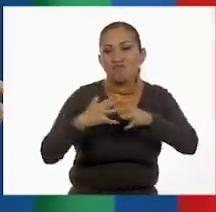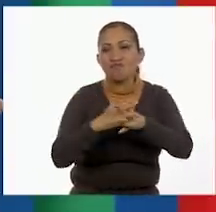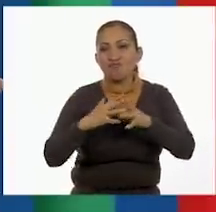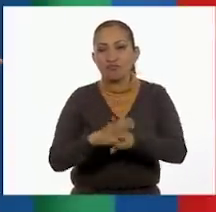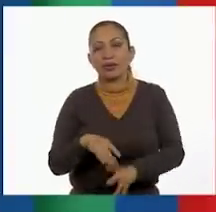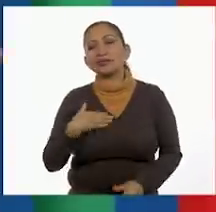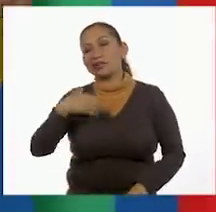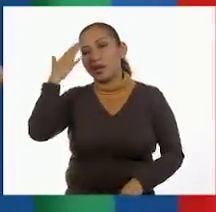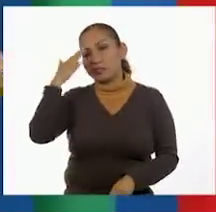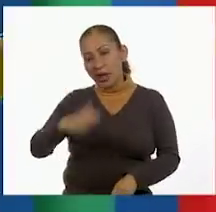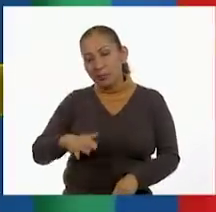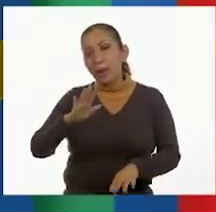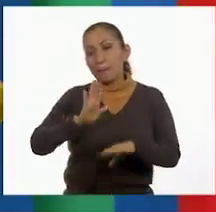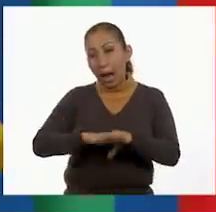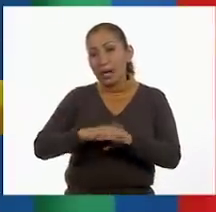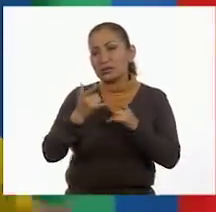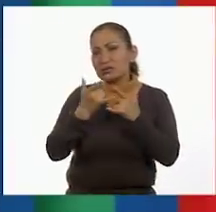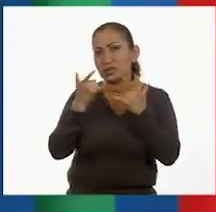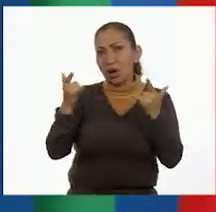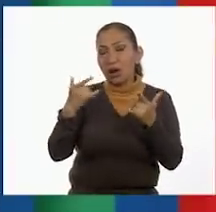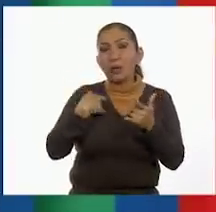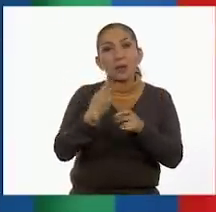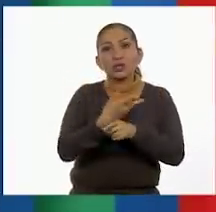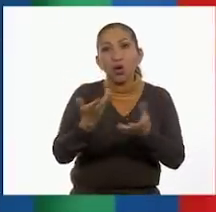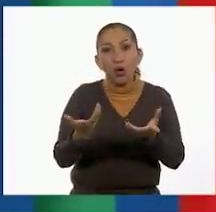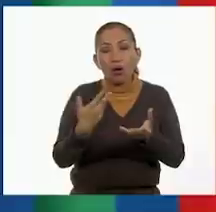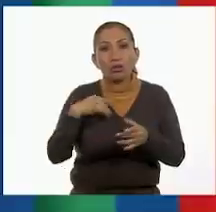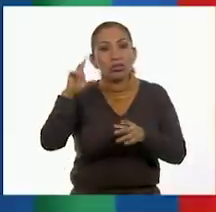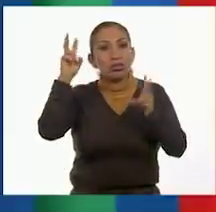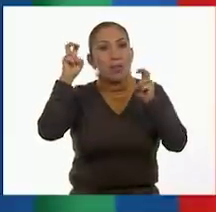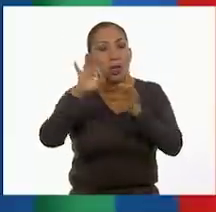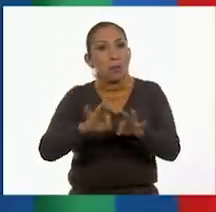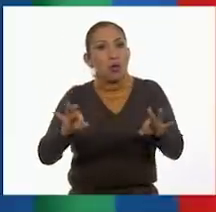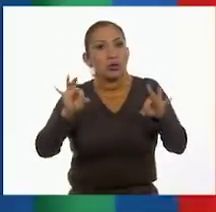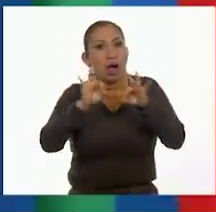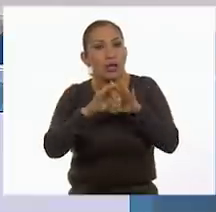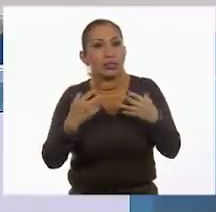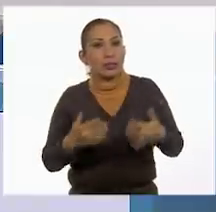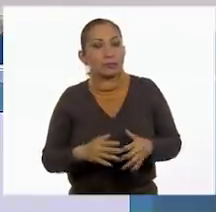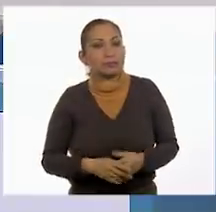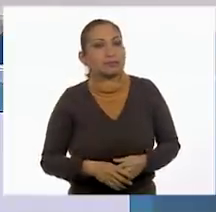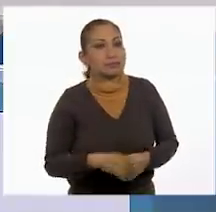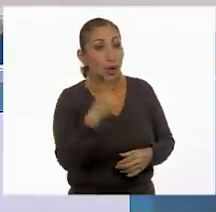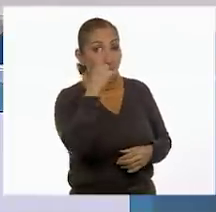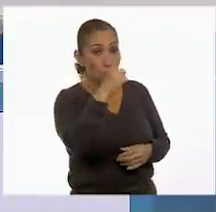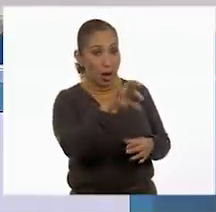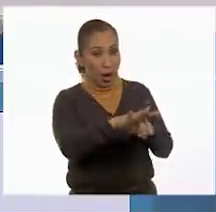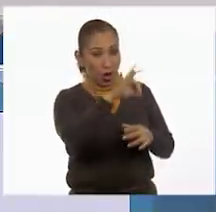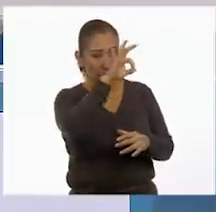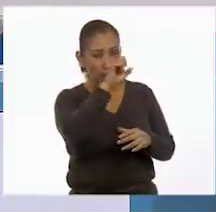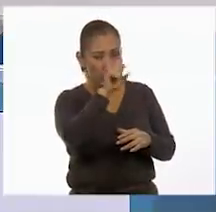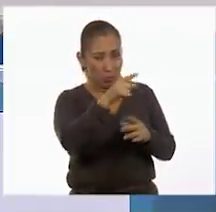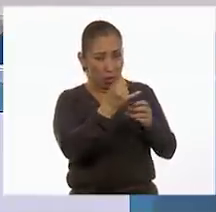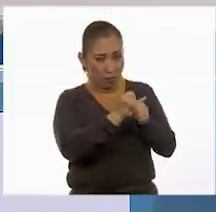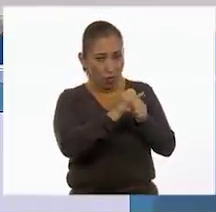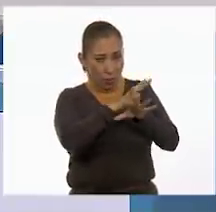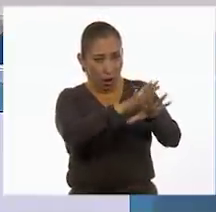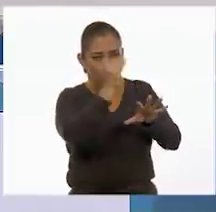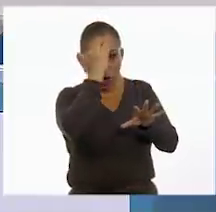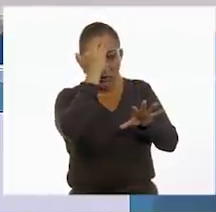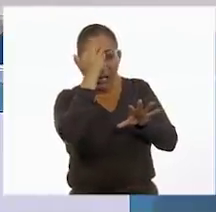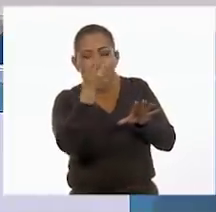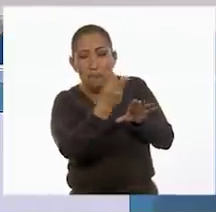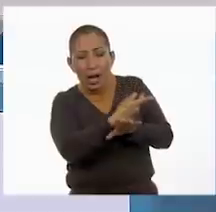podemos saber más sobre este acontecimiento, maestra, es un tema importantísimo. Una fuente buenísima para conocer